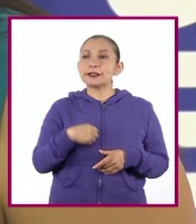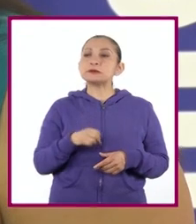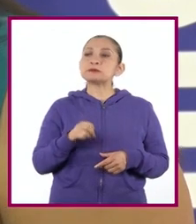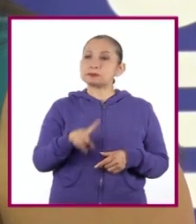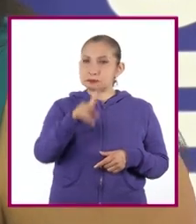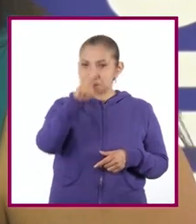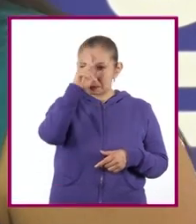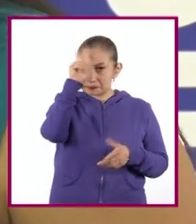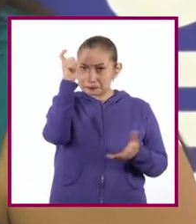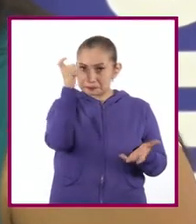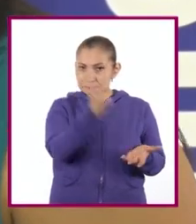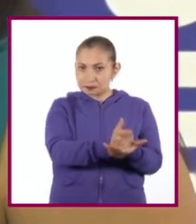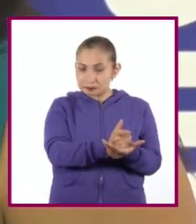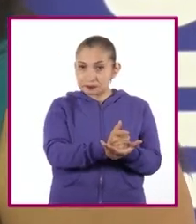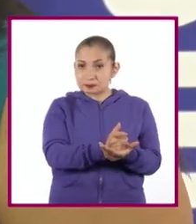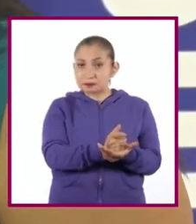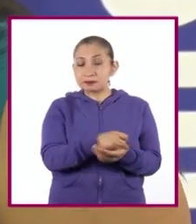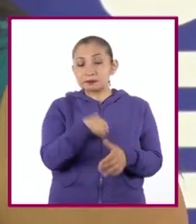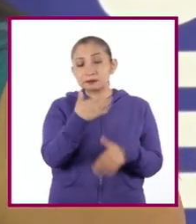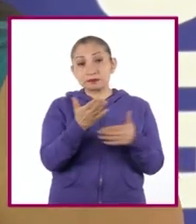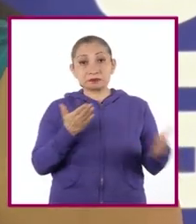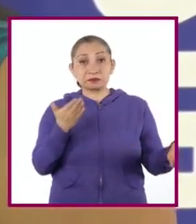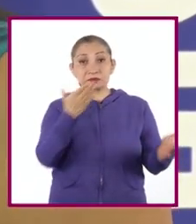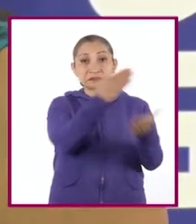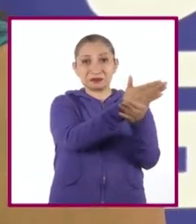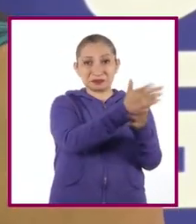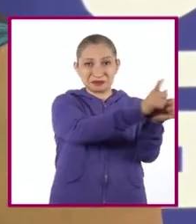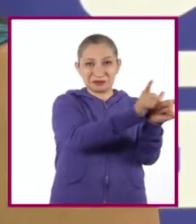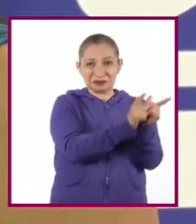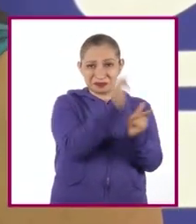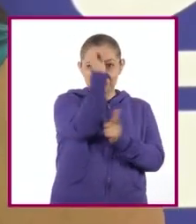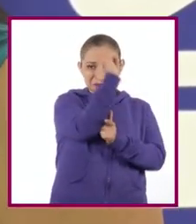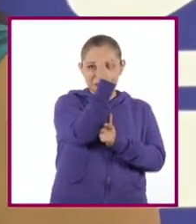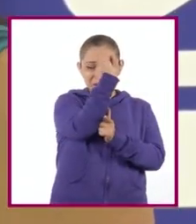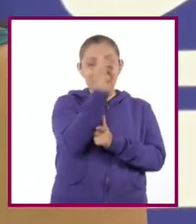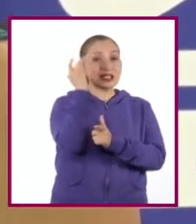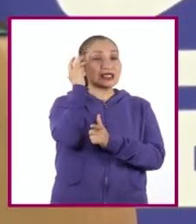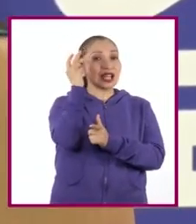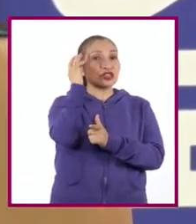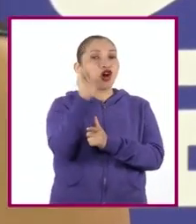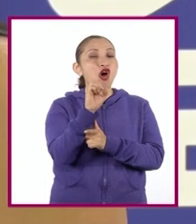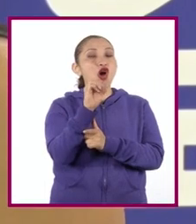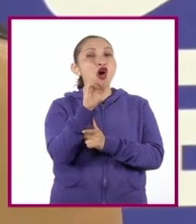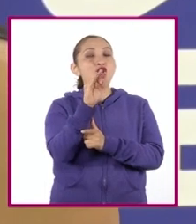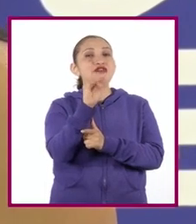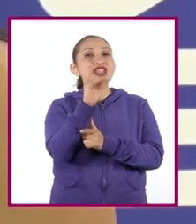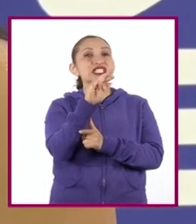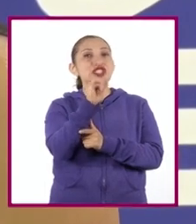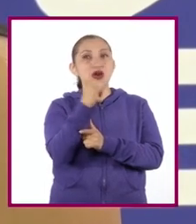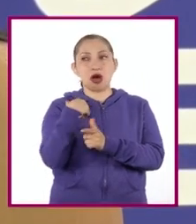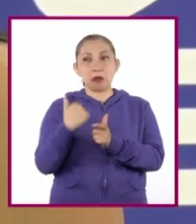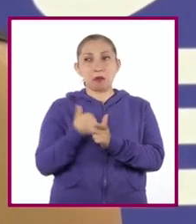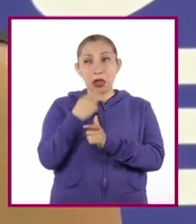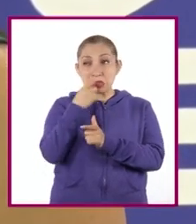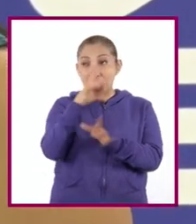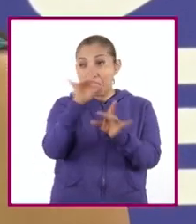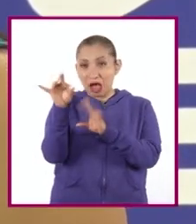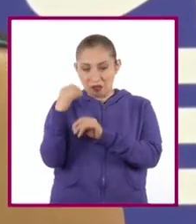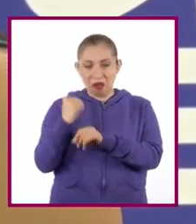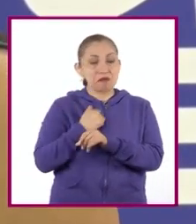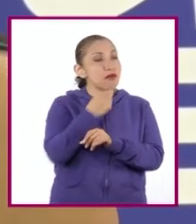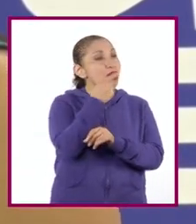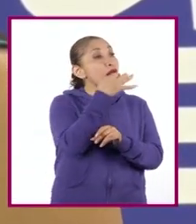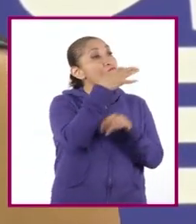De manera que fue hasta el Santo Oficio, aprovechando los rumores que caían sobre ella, y la